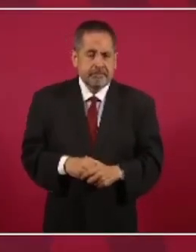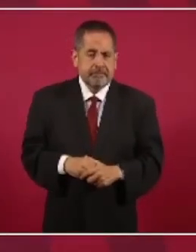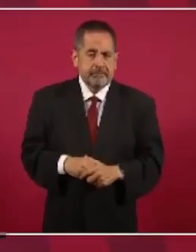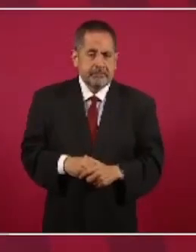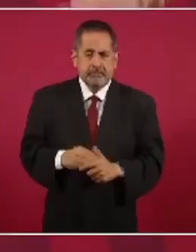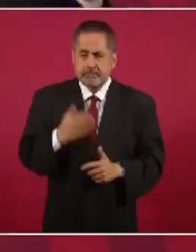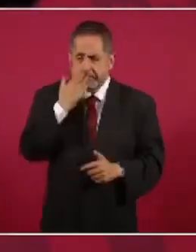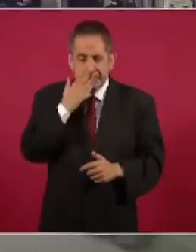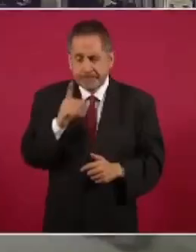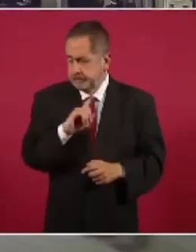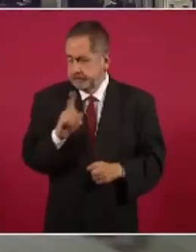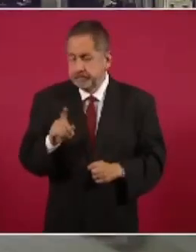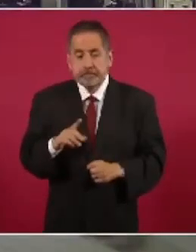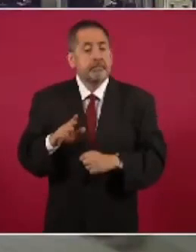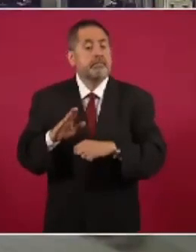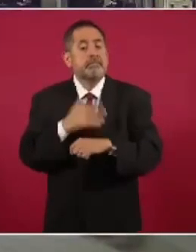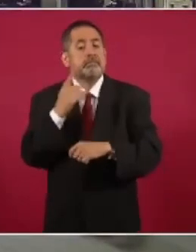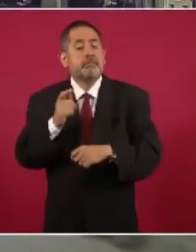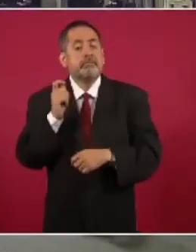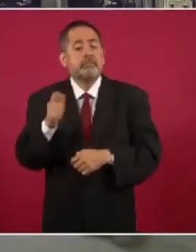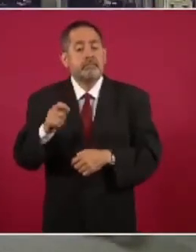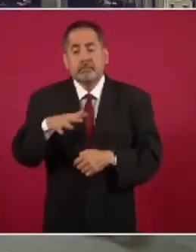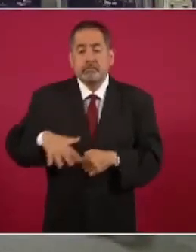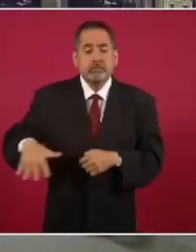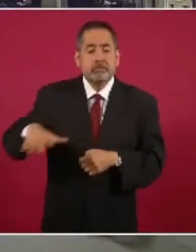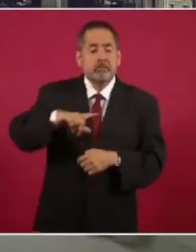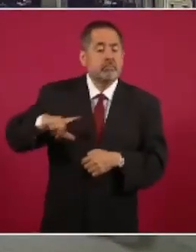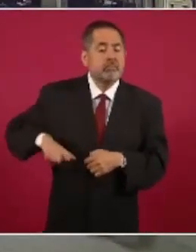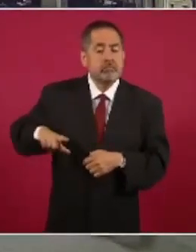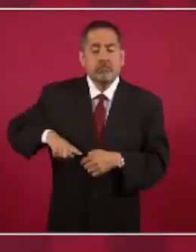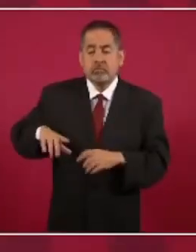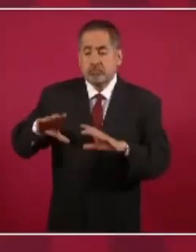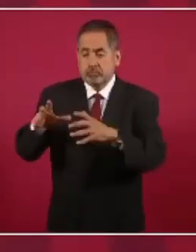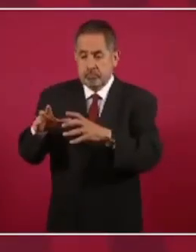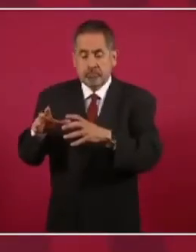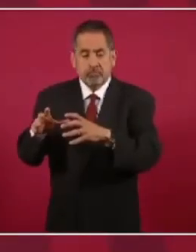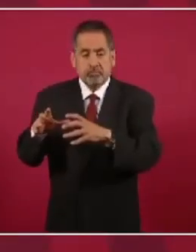porque todo el gobierno estaba tomado